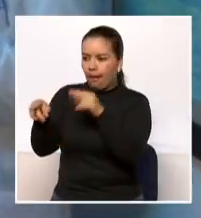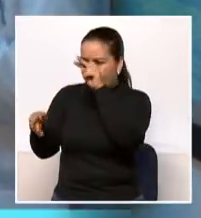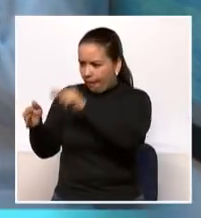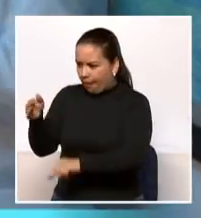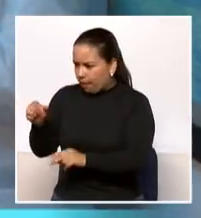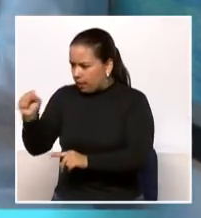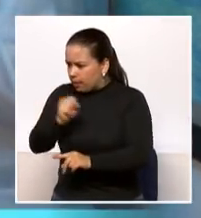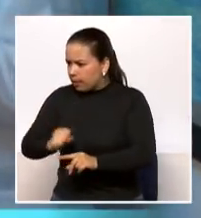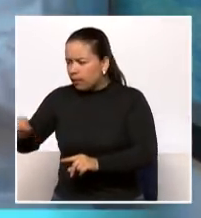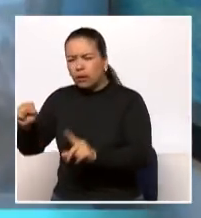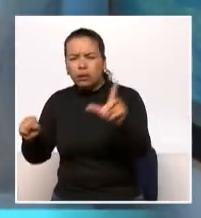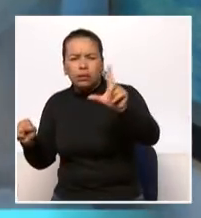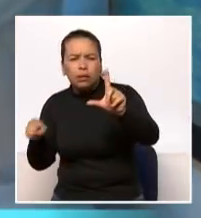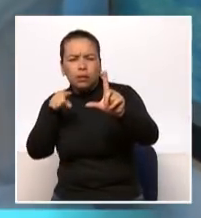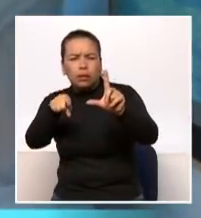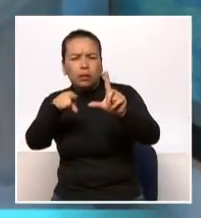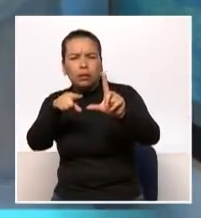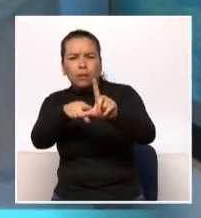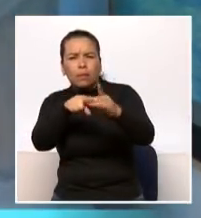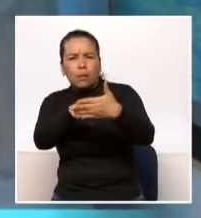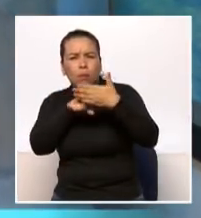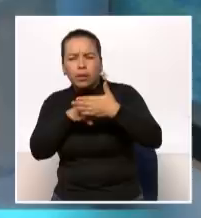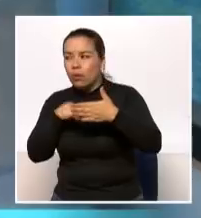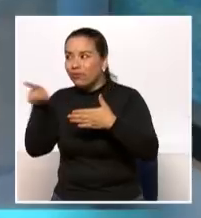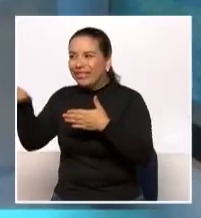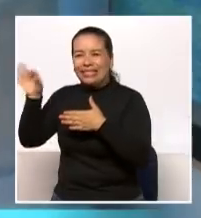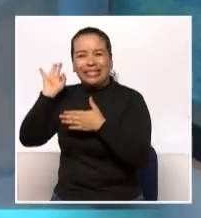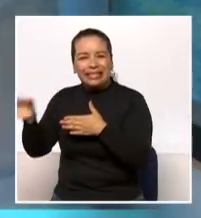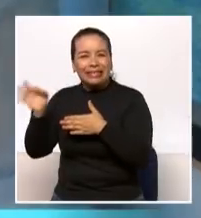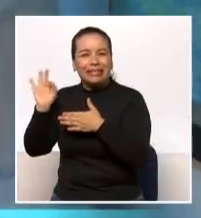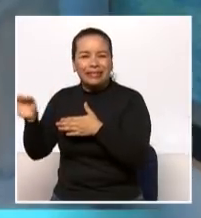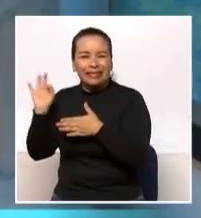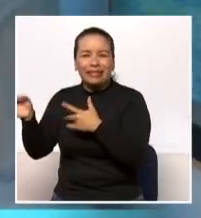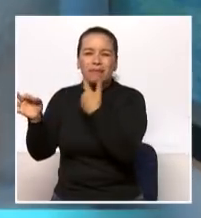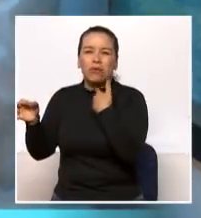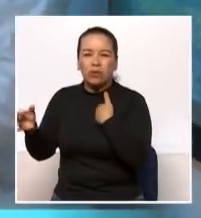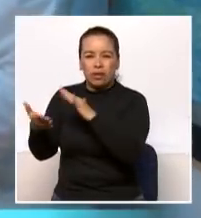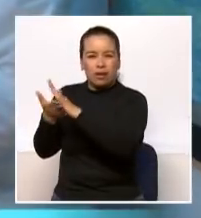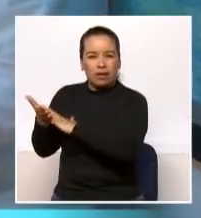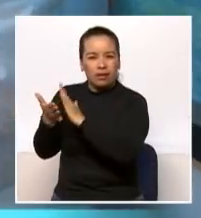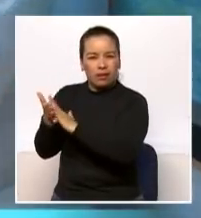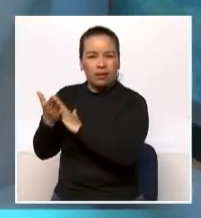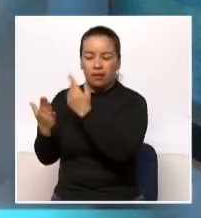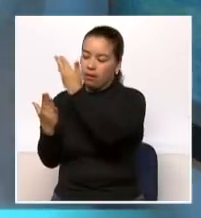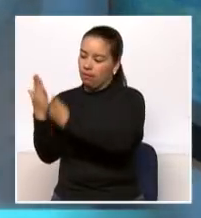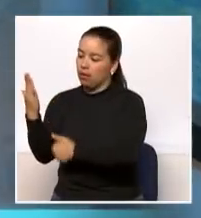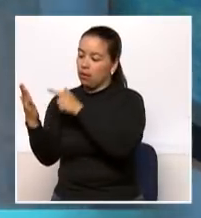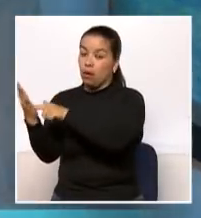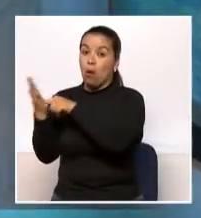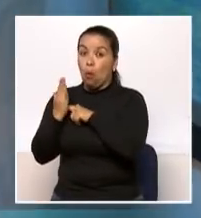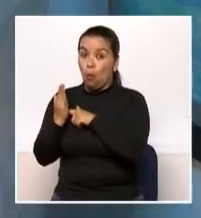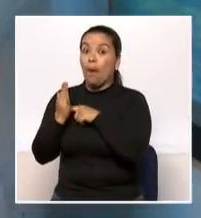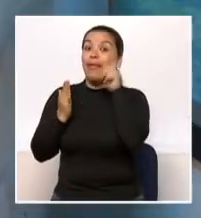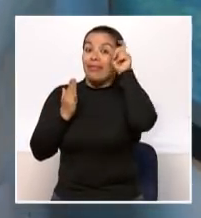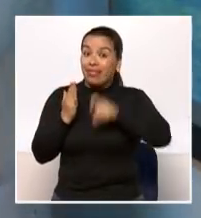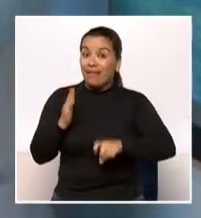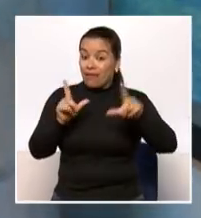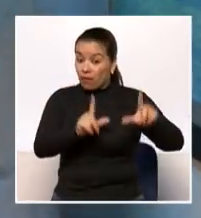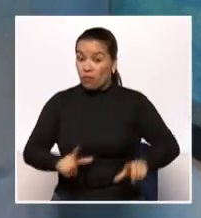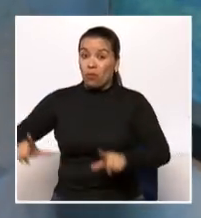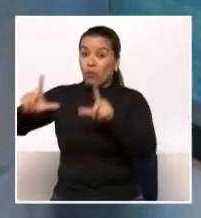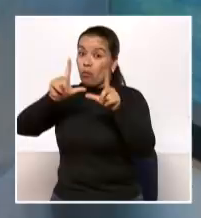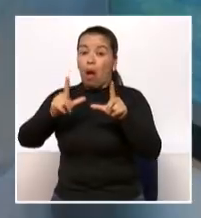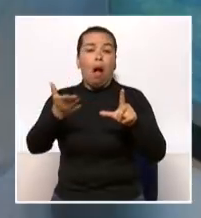Canizales una alteración, y usted siempre nos dice en el reporte ecográfico exámenes que deben de complementar,